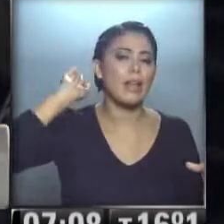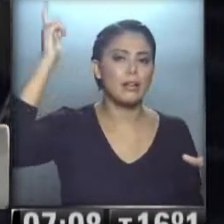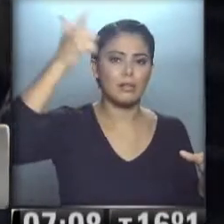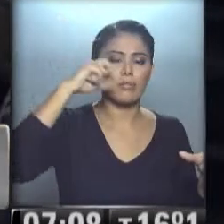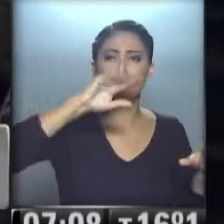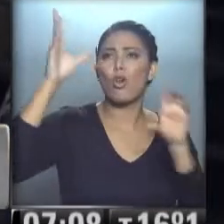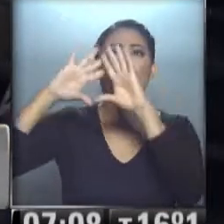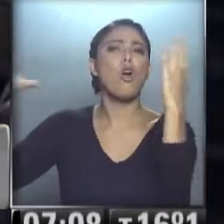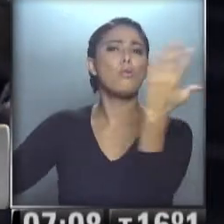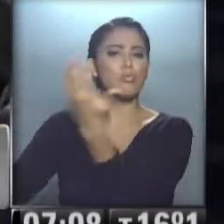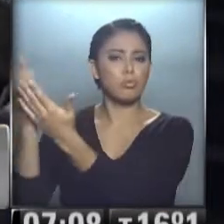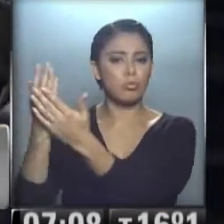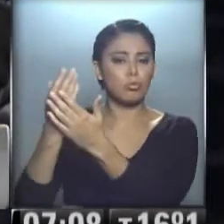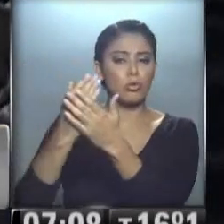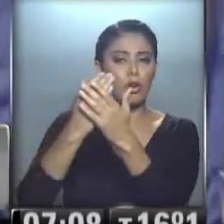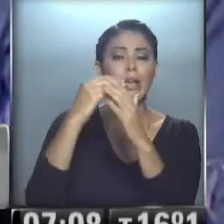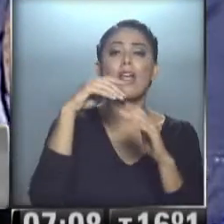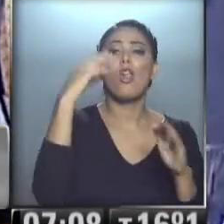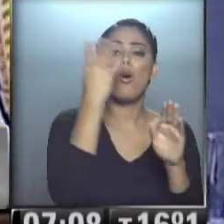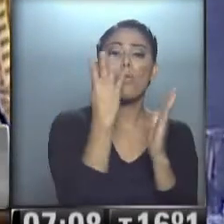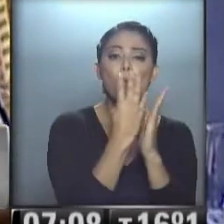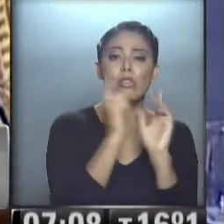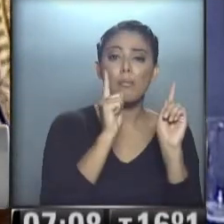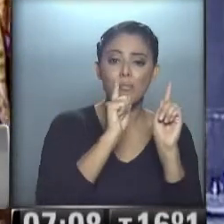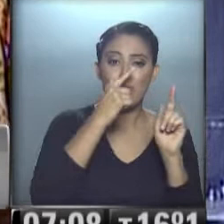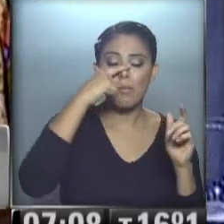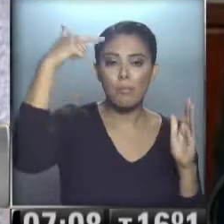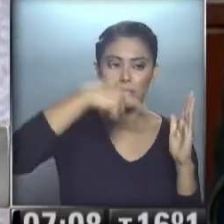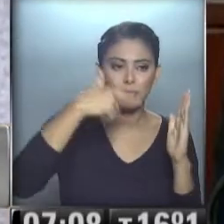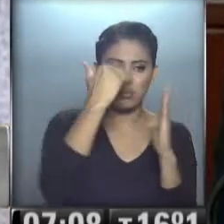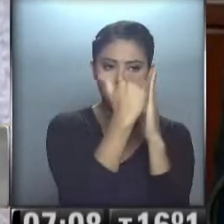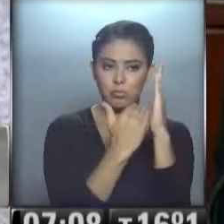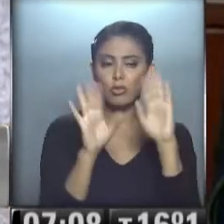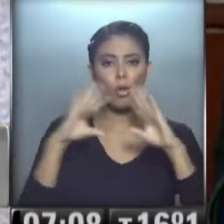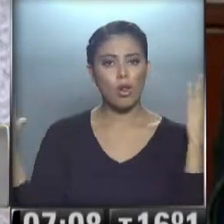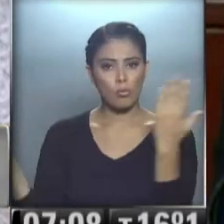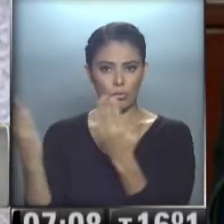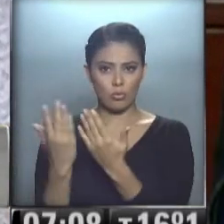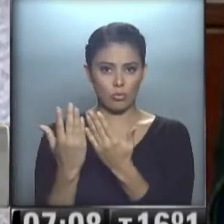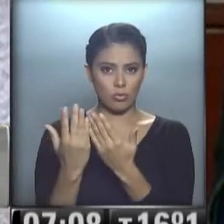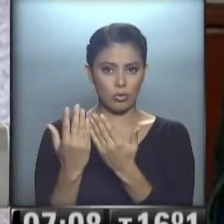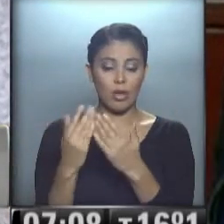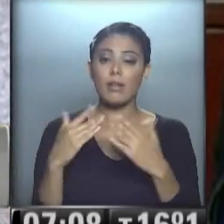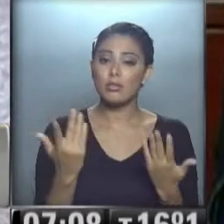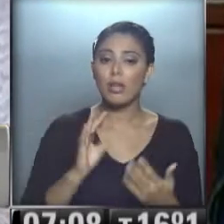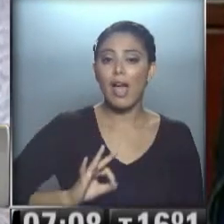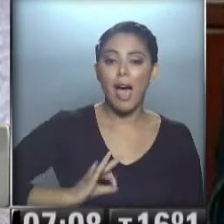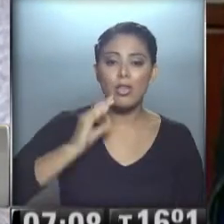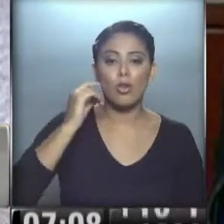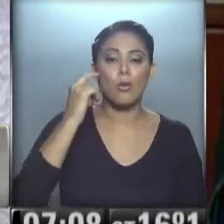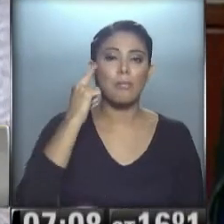del mundo y el cuarto de petróleo shale del mundo. Quiere decir entonces que para el año